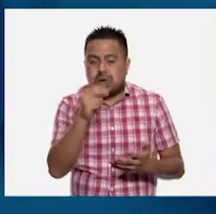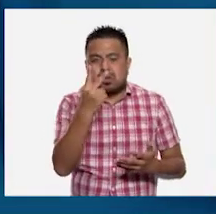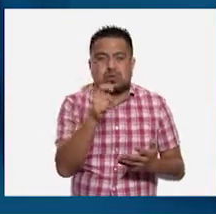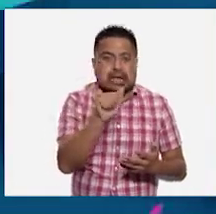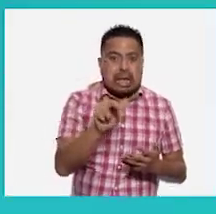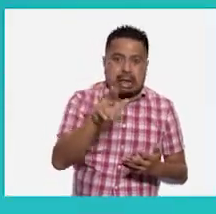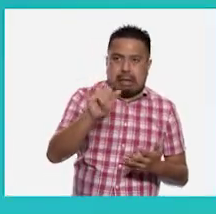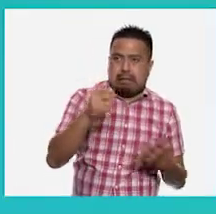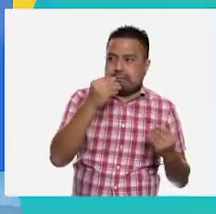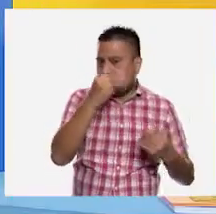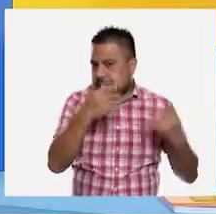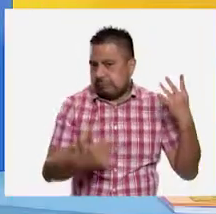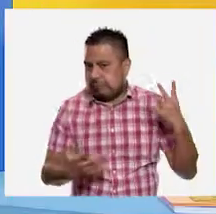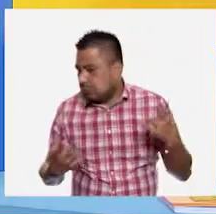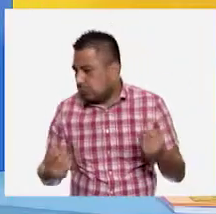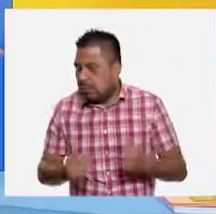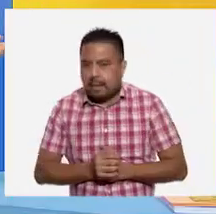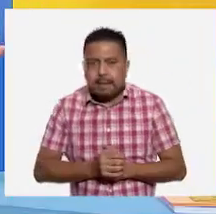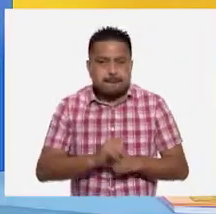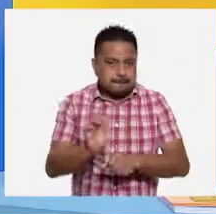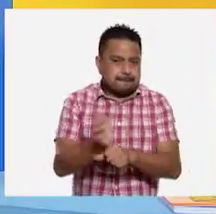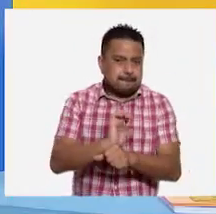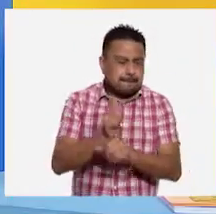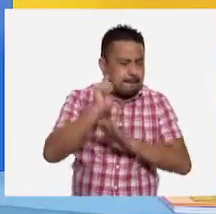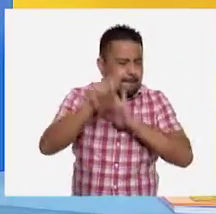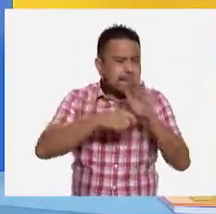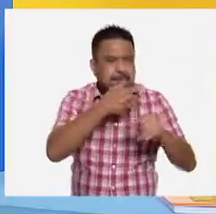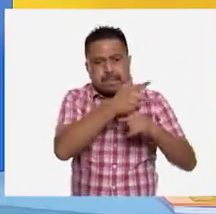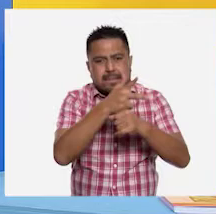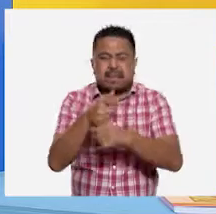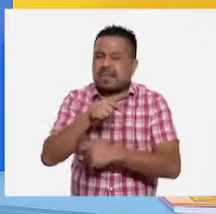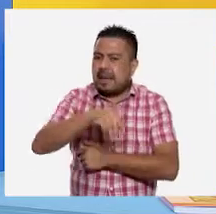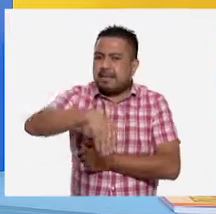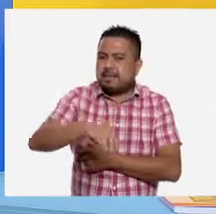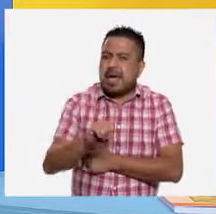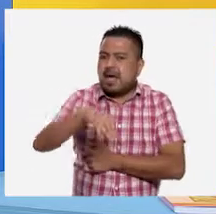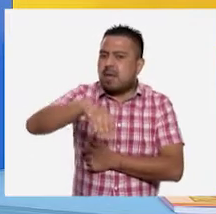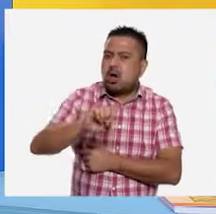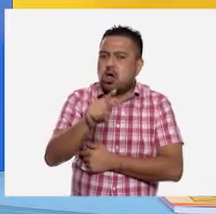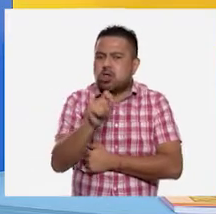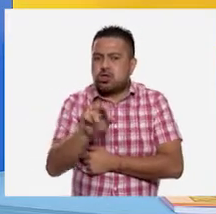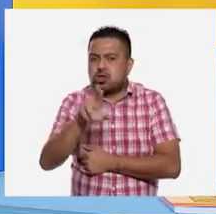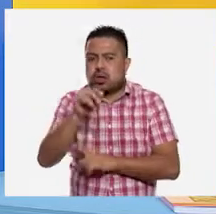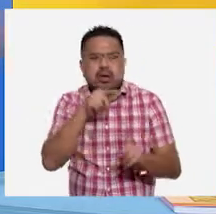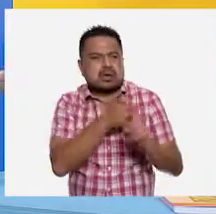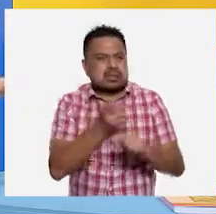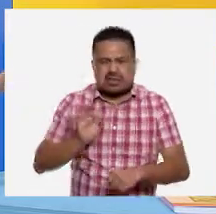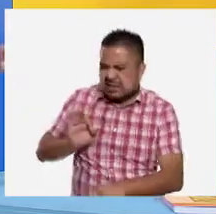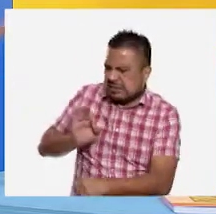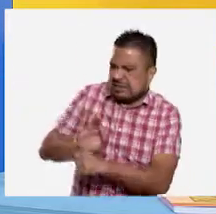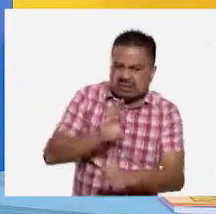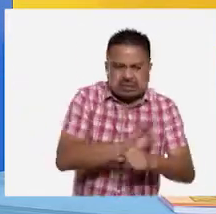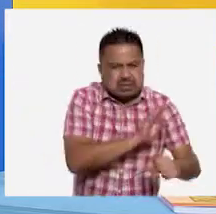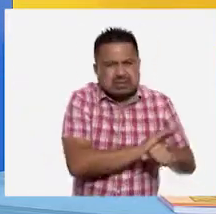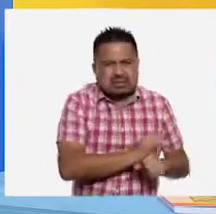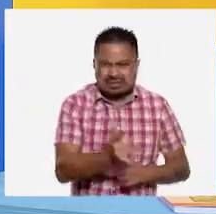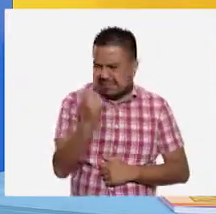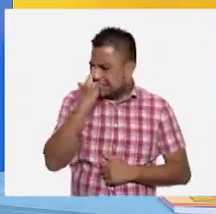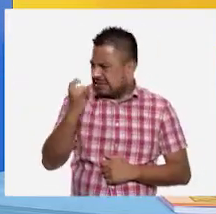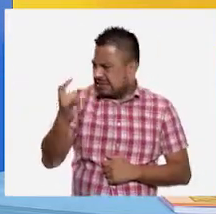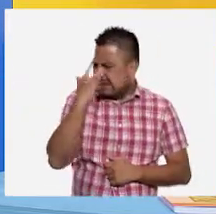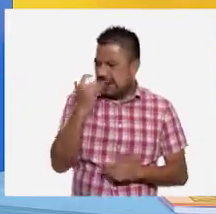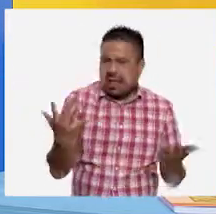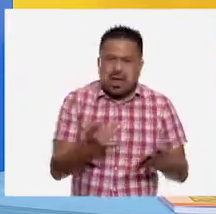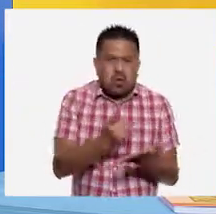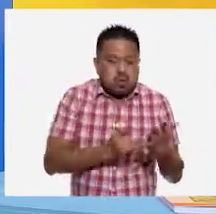Arieles. Las películas de Guillermo del Toro se caracterizan por su dedicación a defender la otredad, la rareza que nos